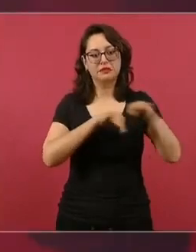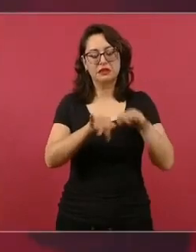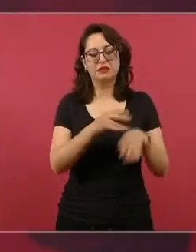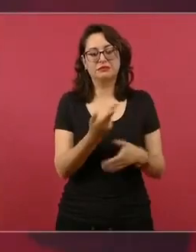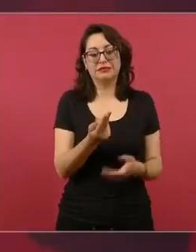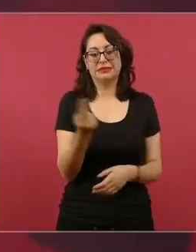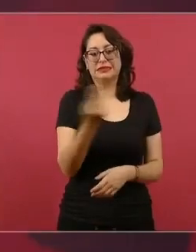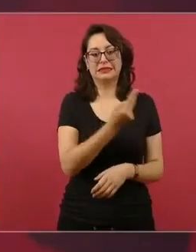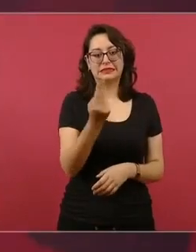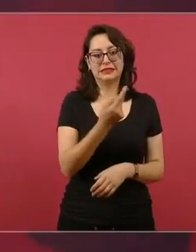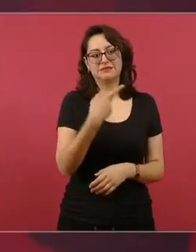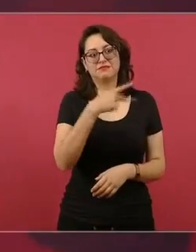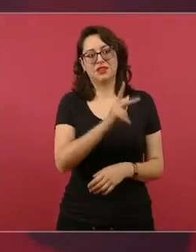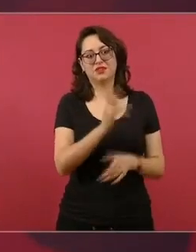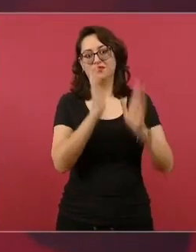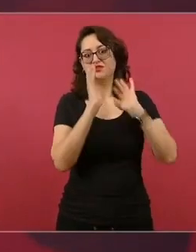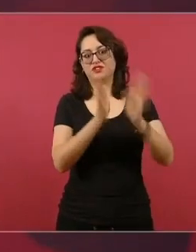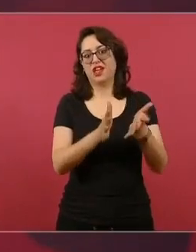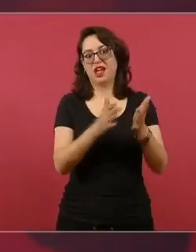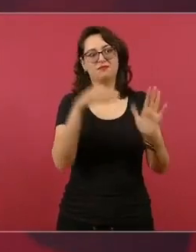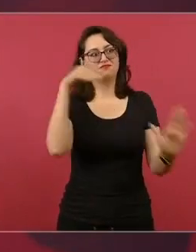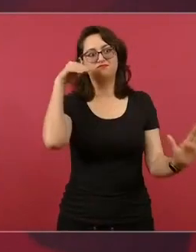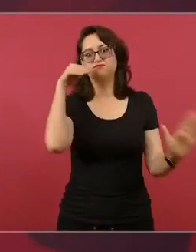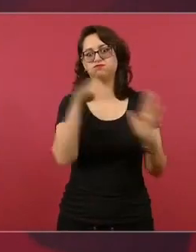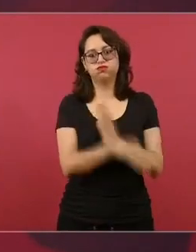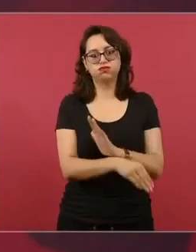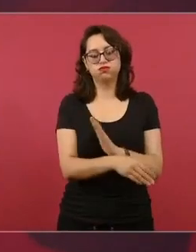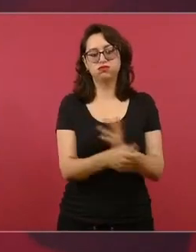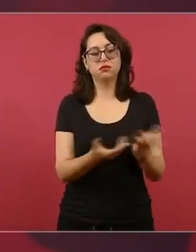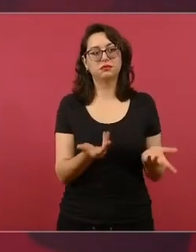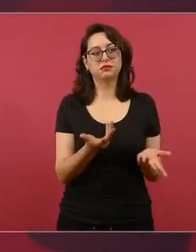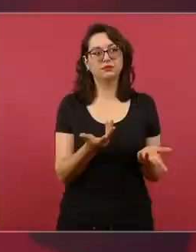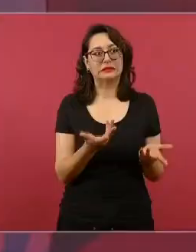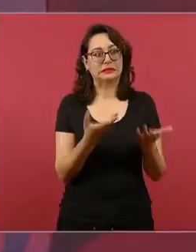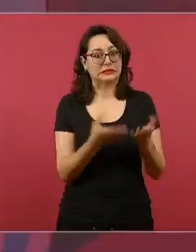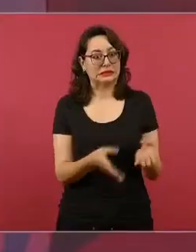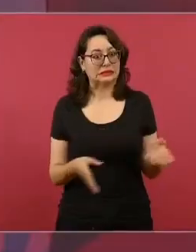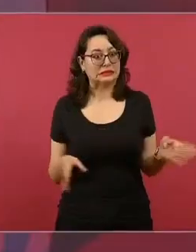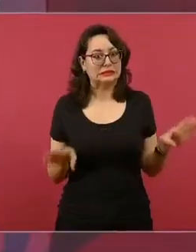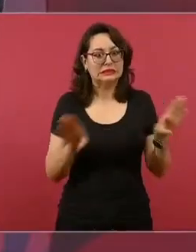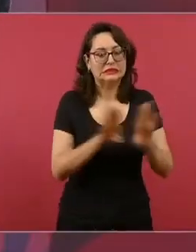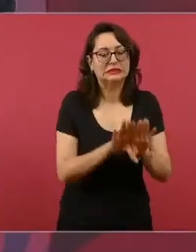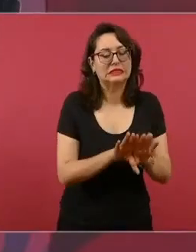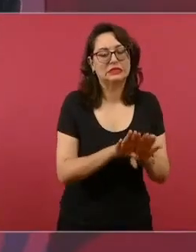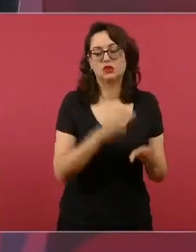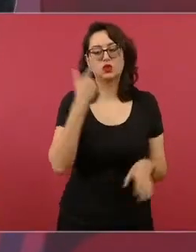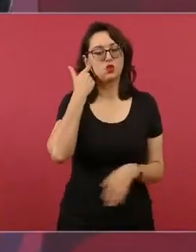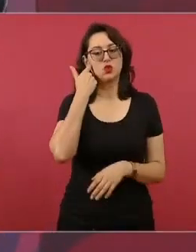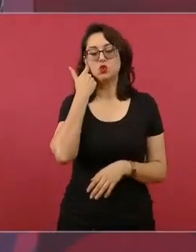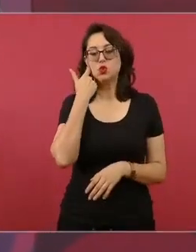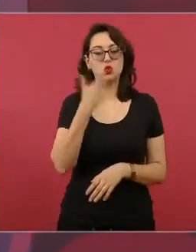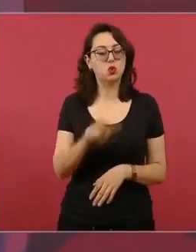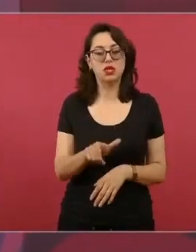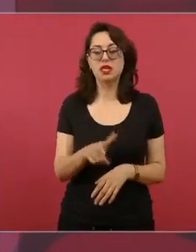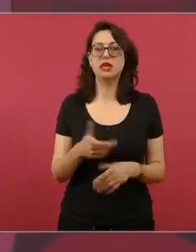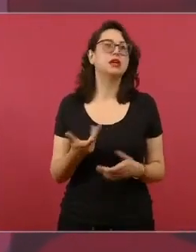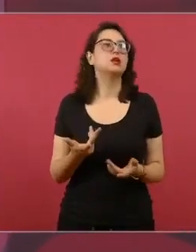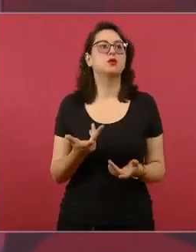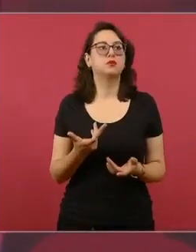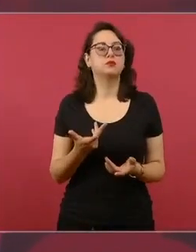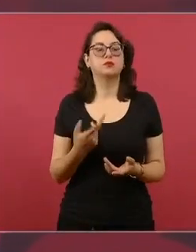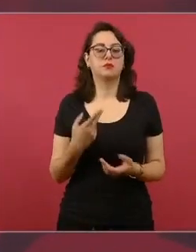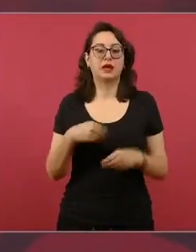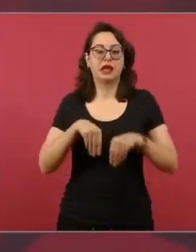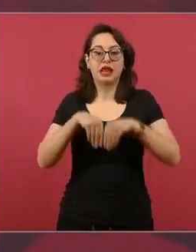empresa, y no queremos que se cierre en definitiva. Costó mucho, porque también el señor o